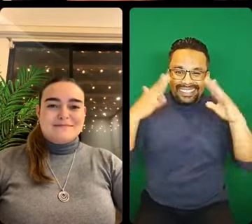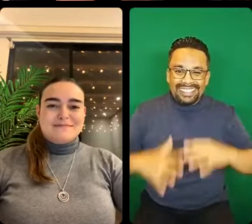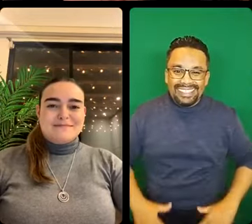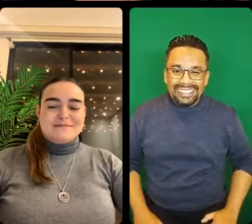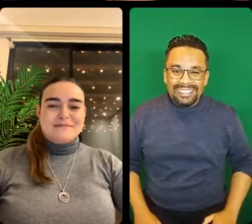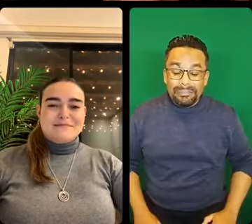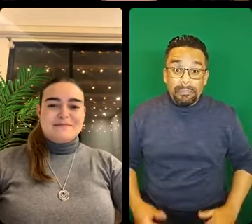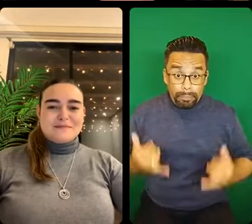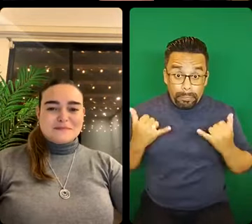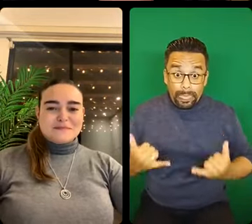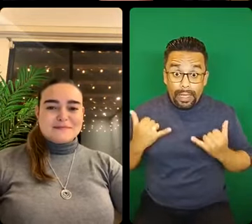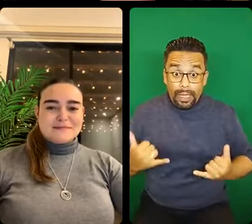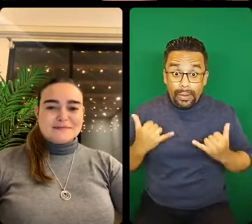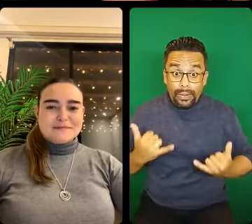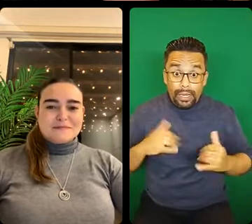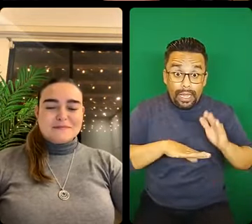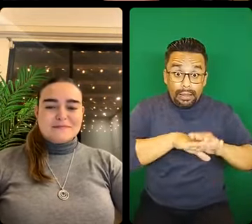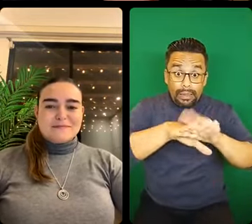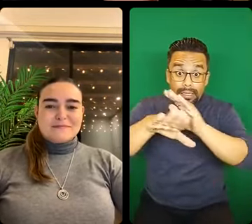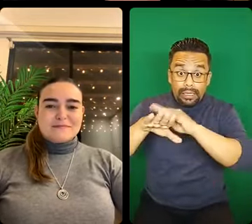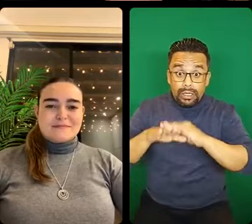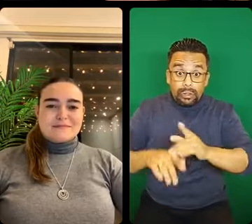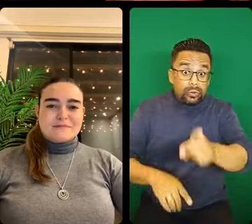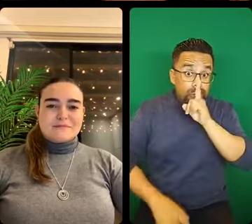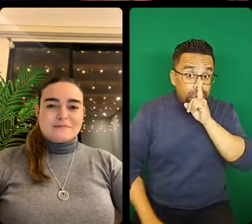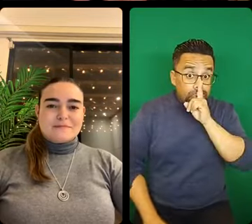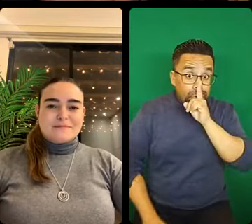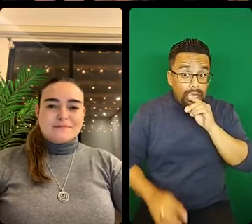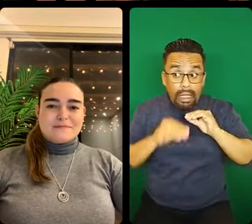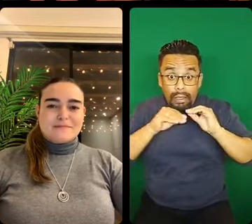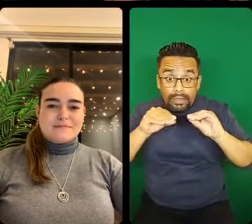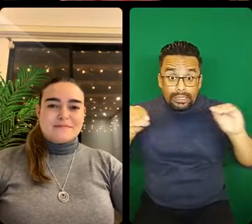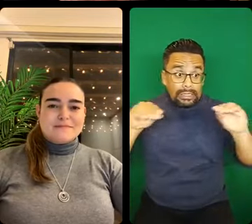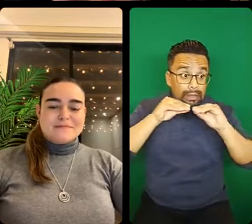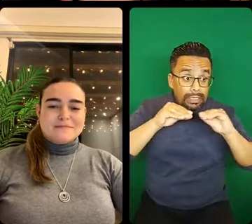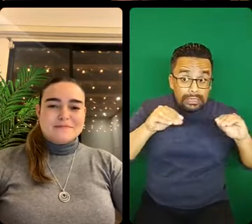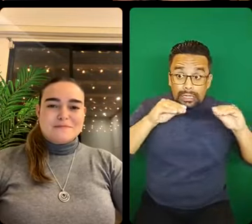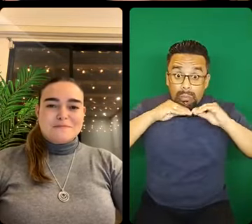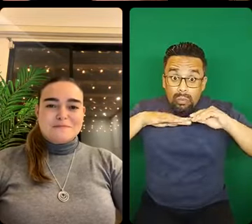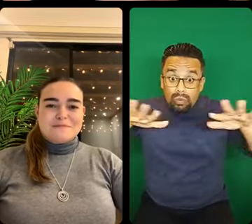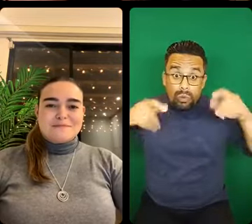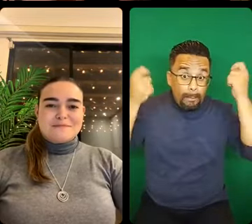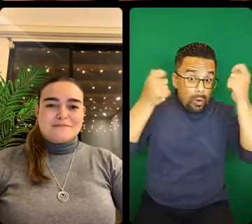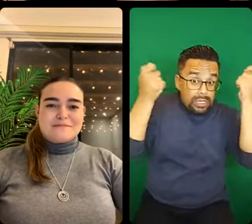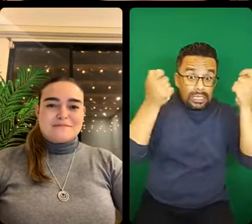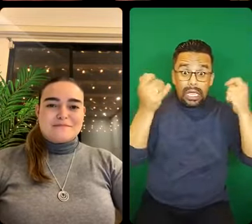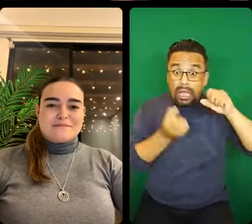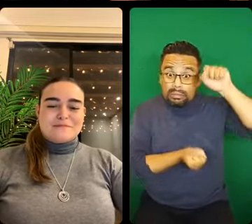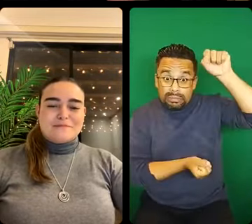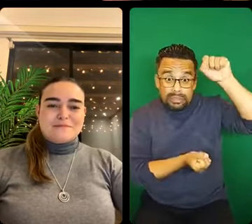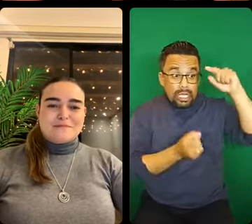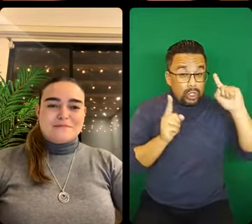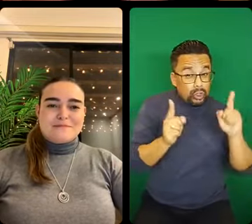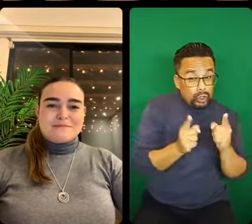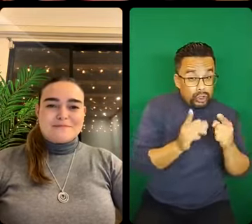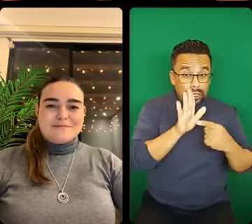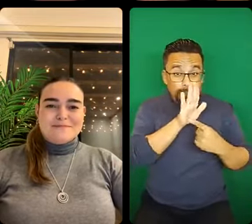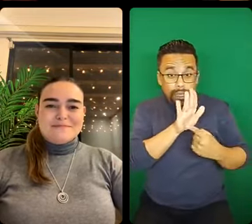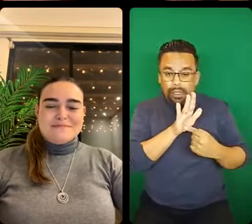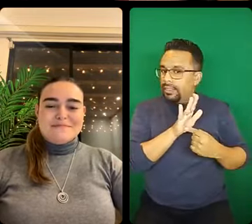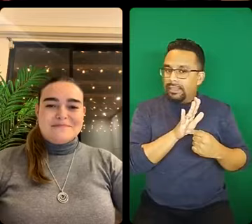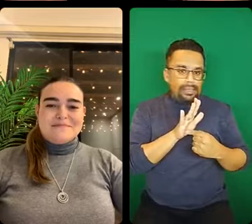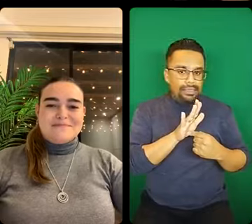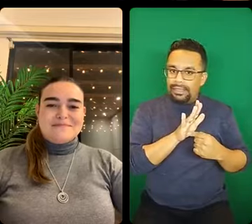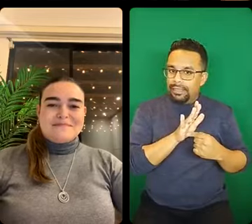Por lo pronto, no vayan a mover nada de sus campañas publicitarias. Listo, nada es nada. Ni teaser, ni tráiler, ni nada. Dejen todo,